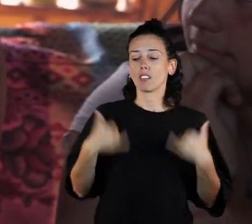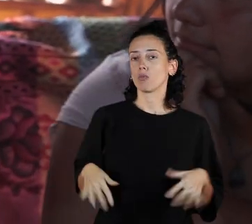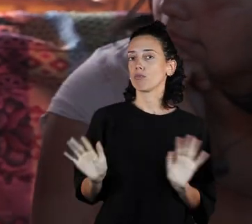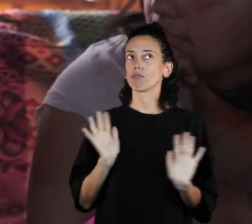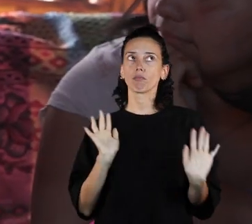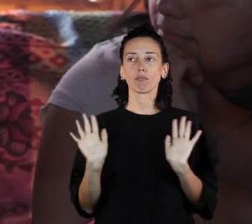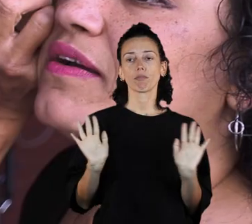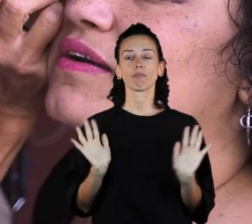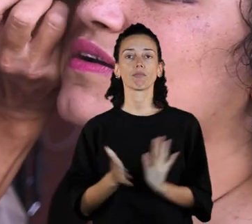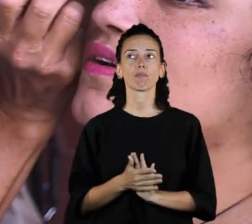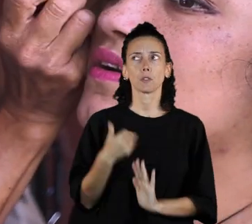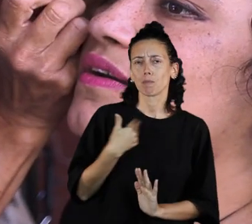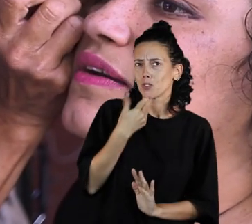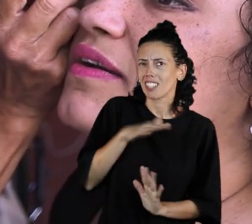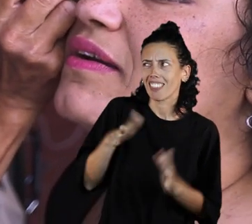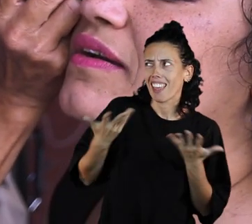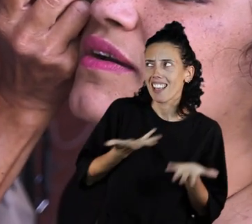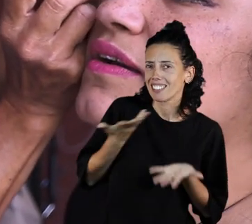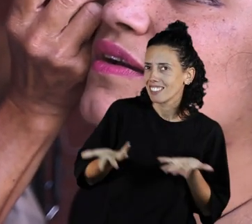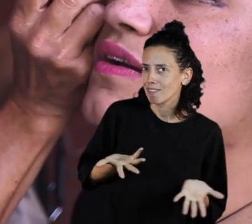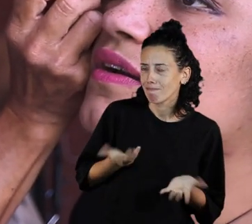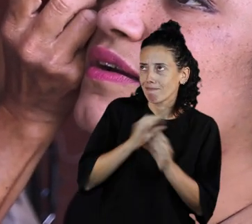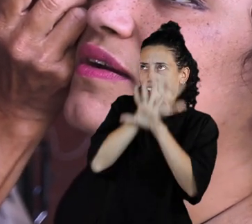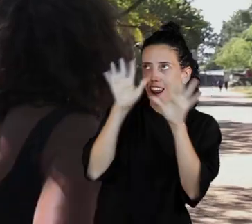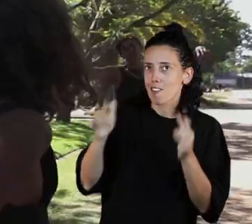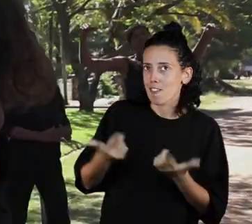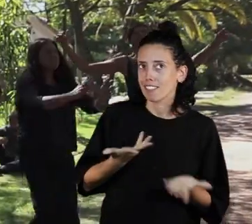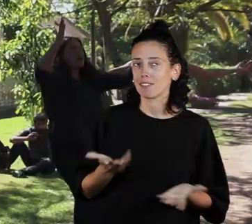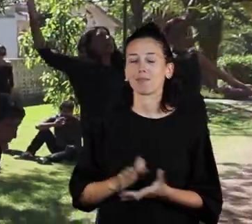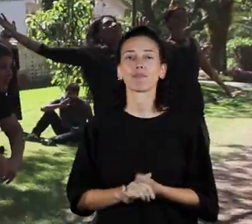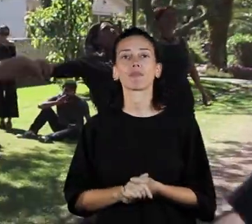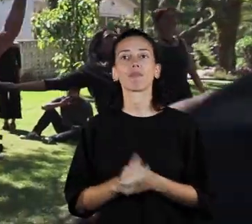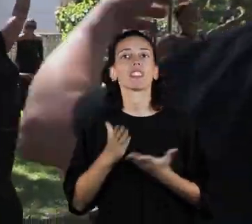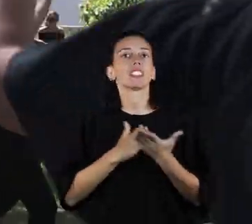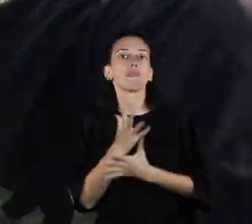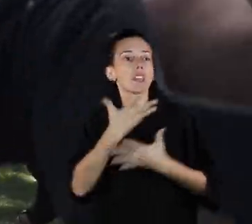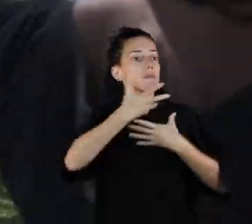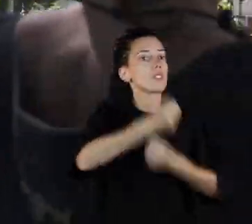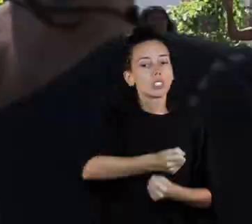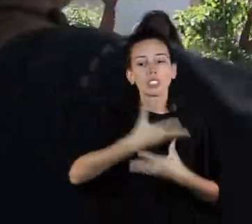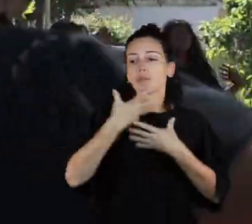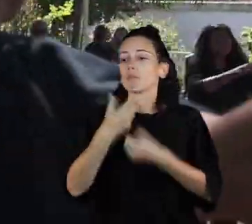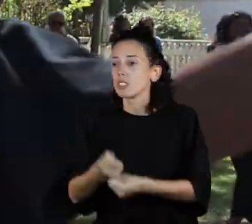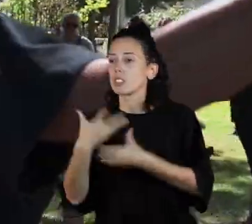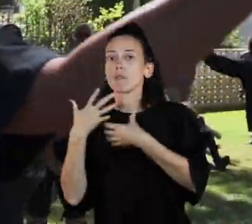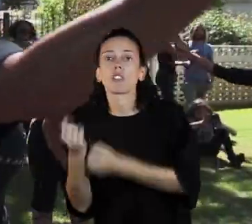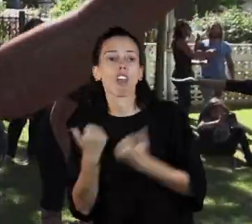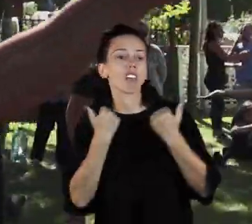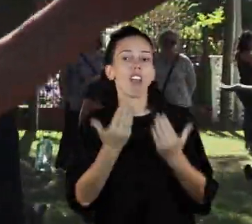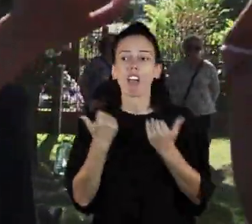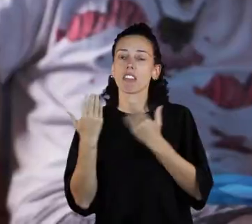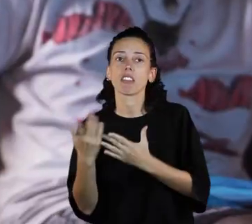señorita. Uh-huh. Y ya nunca supe muy bien qué era. Ser el sostén de los demás siempre, amigo, familia,